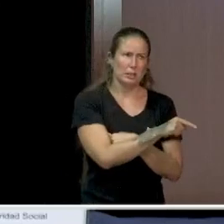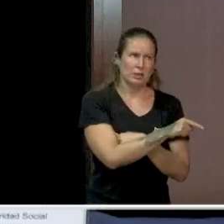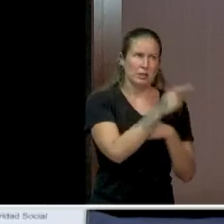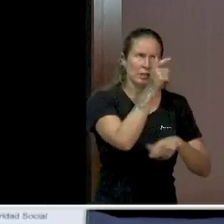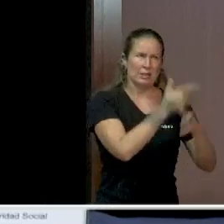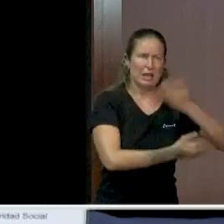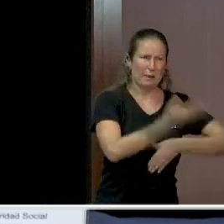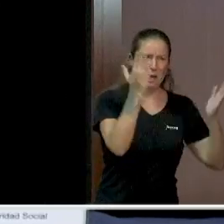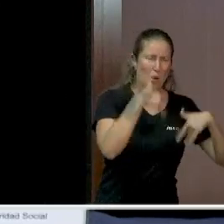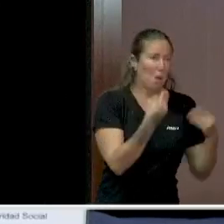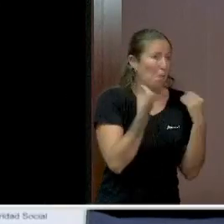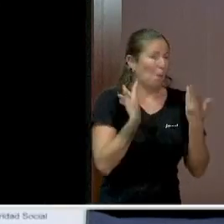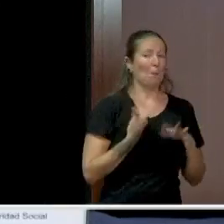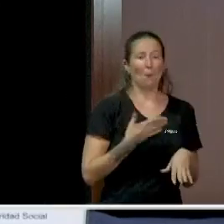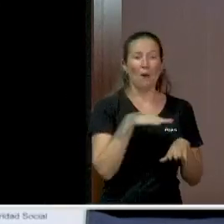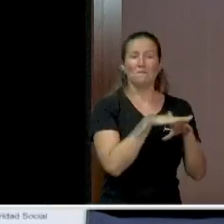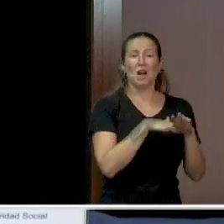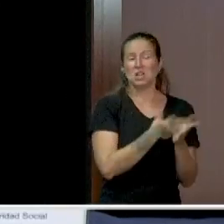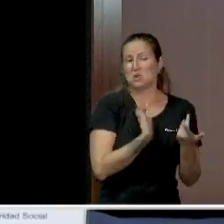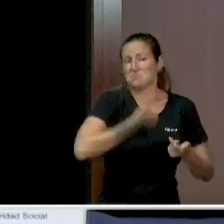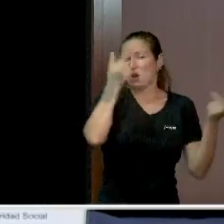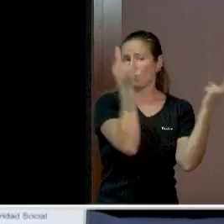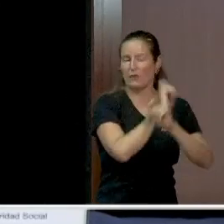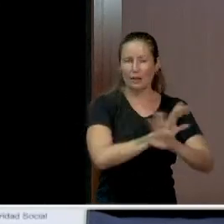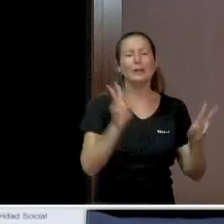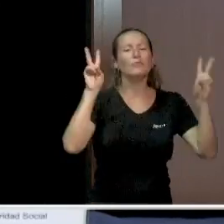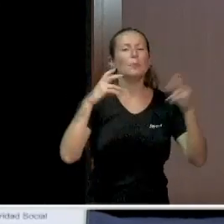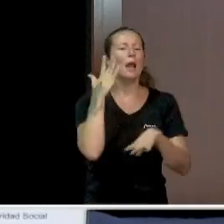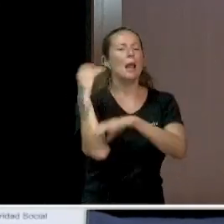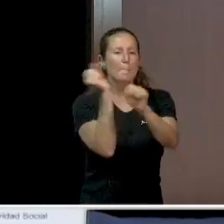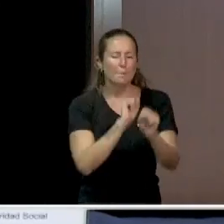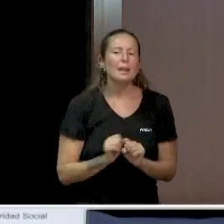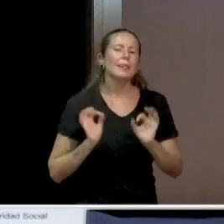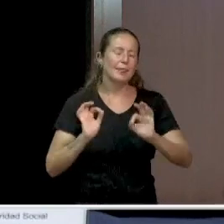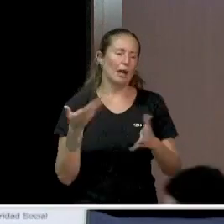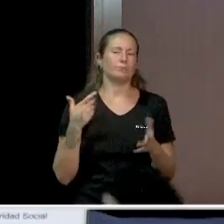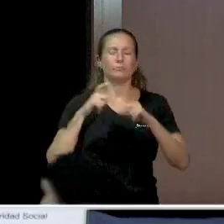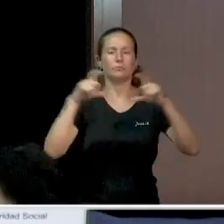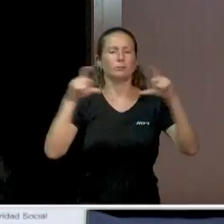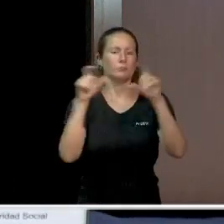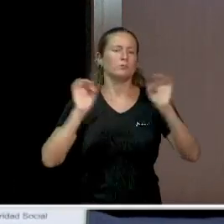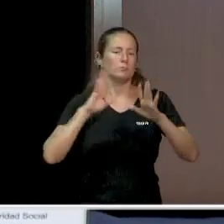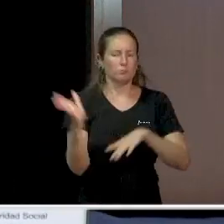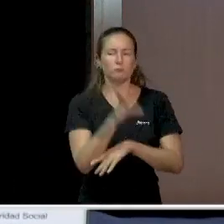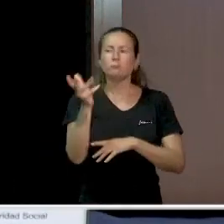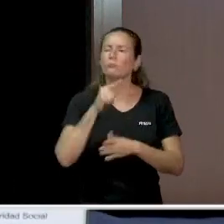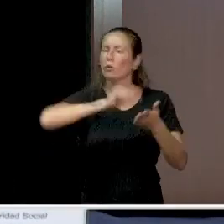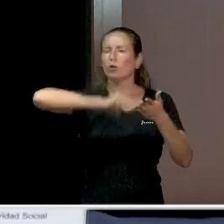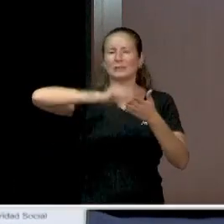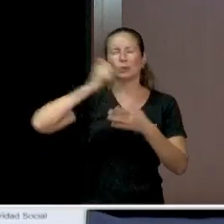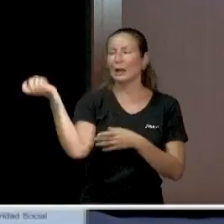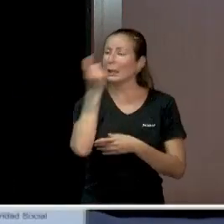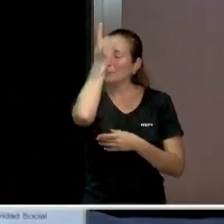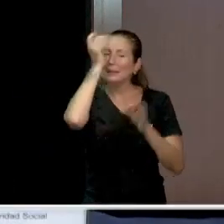reflexionarlo. Las ocupaciones de personal de limpieza y peones de industrias manufactureras fueron las más contratadas entre